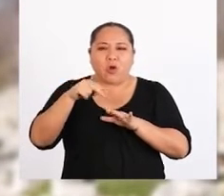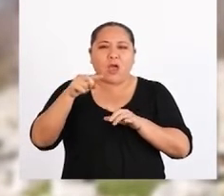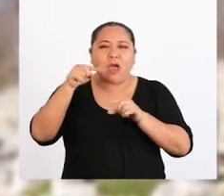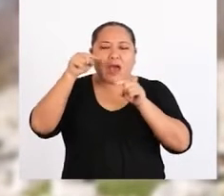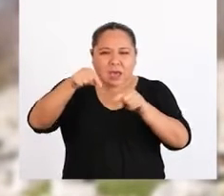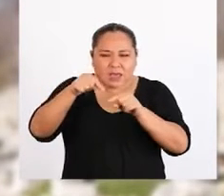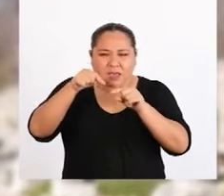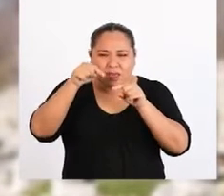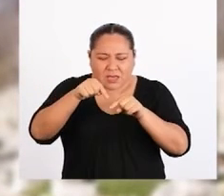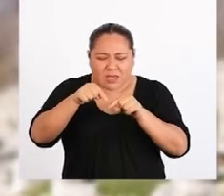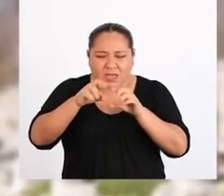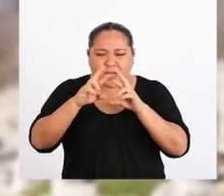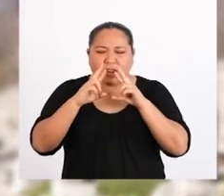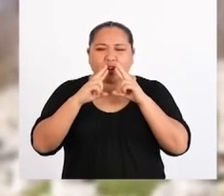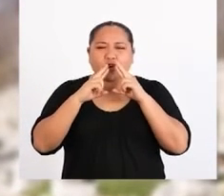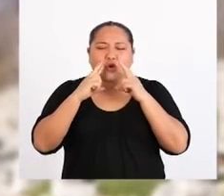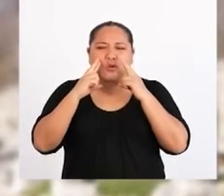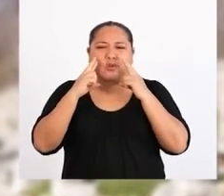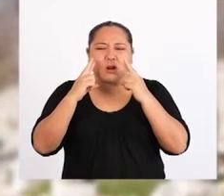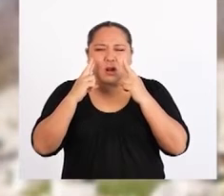aquí reunidos